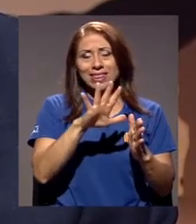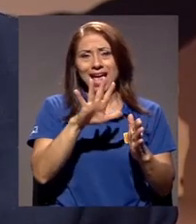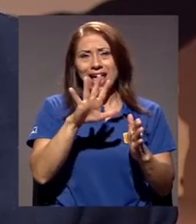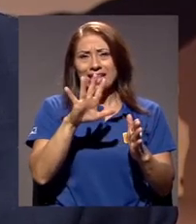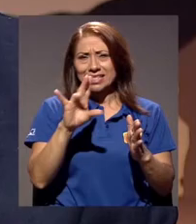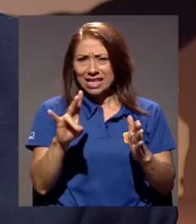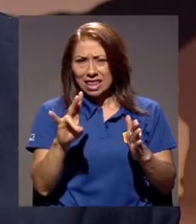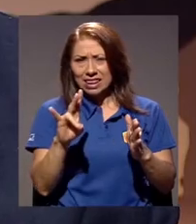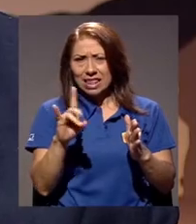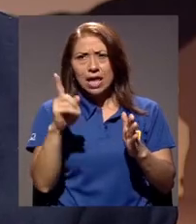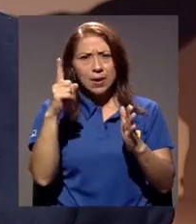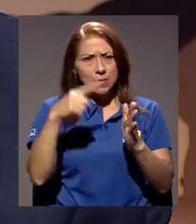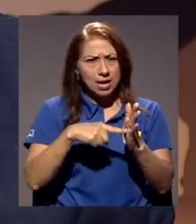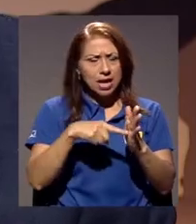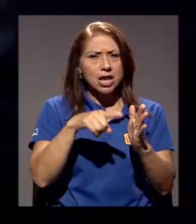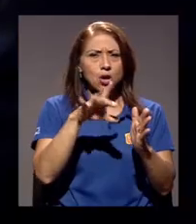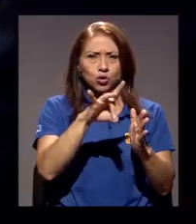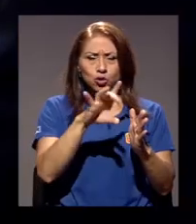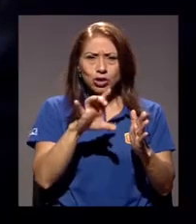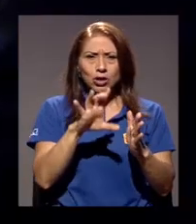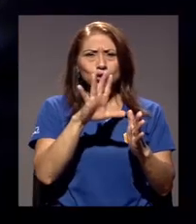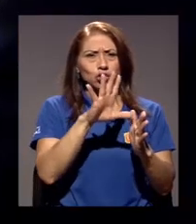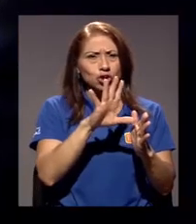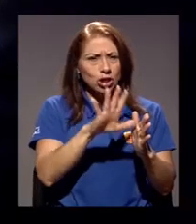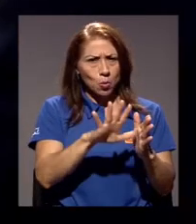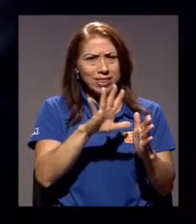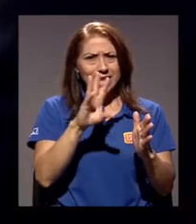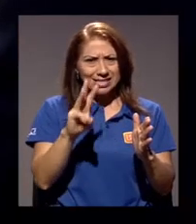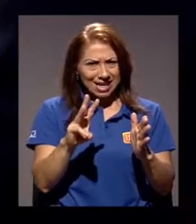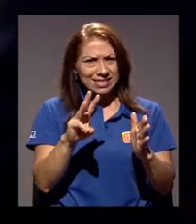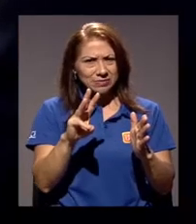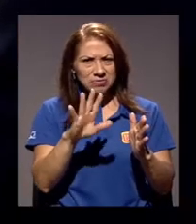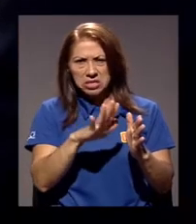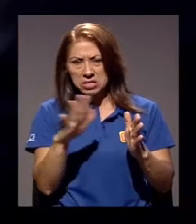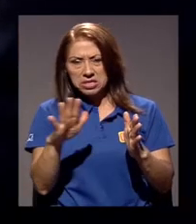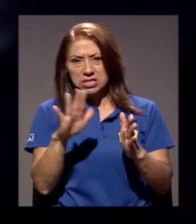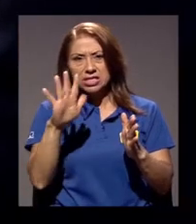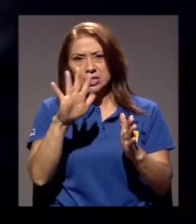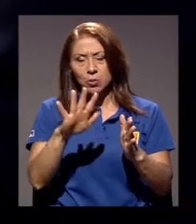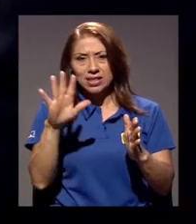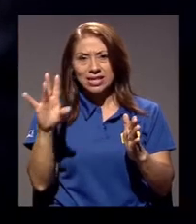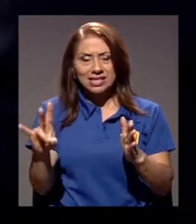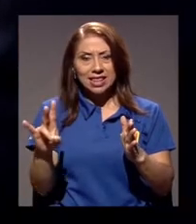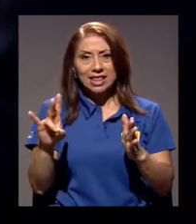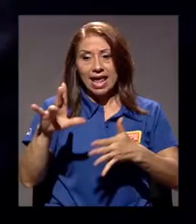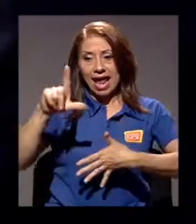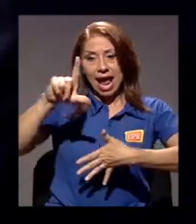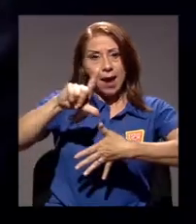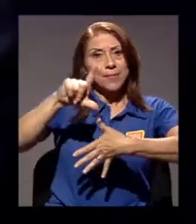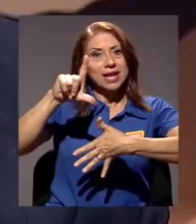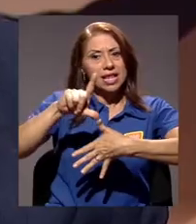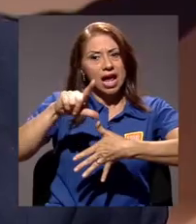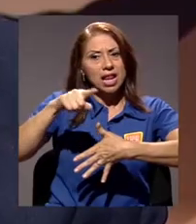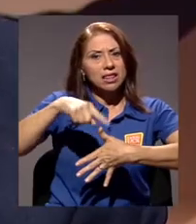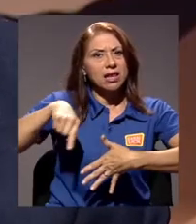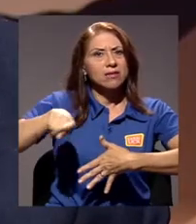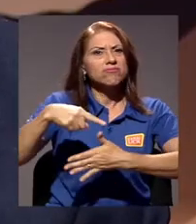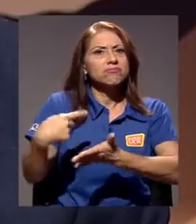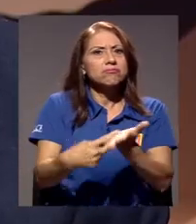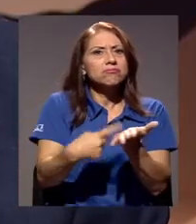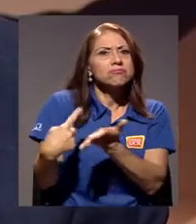1858 56-57 en américa latina se está debatiendo cuál va a ser la